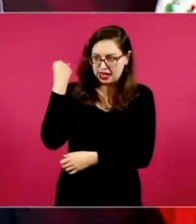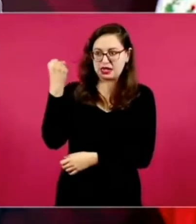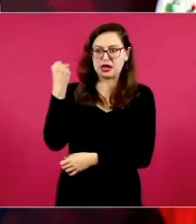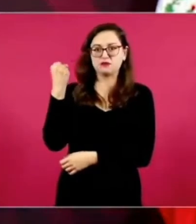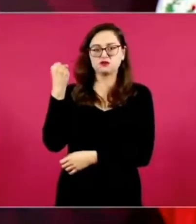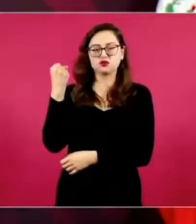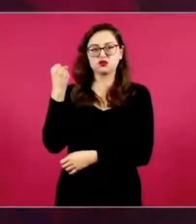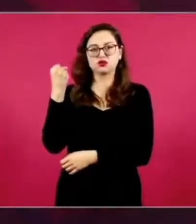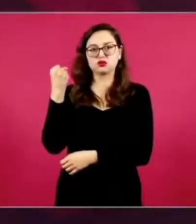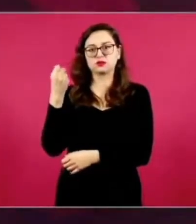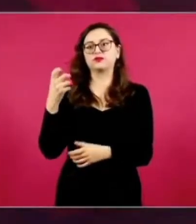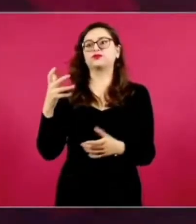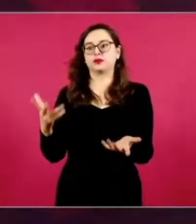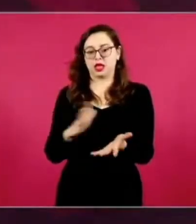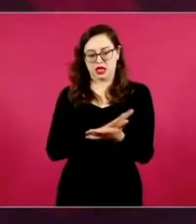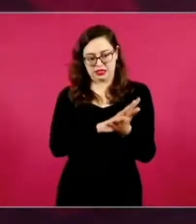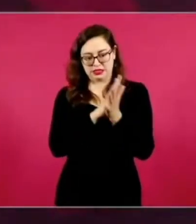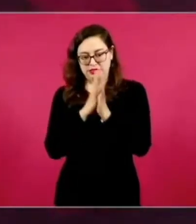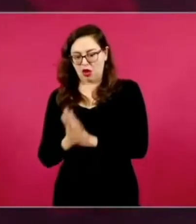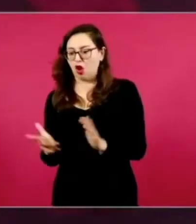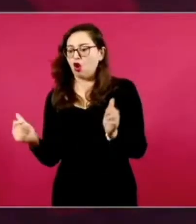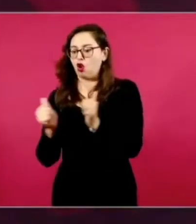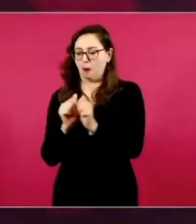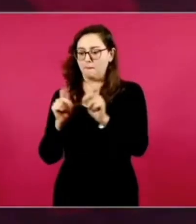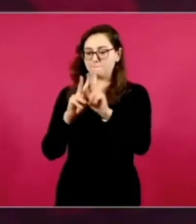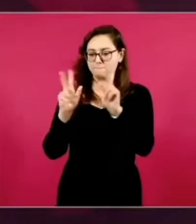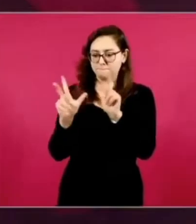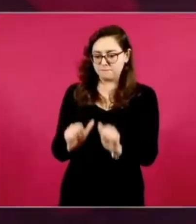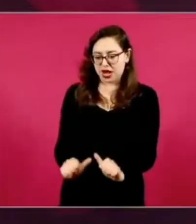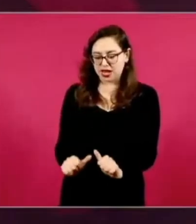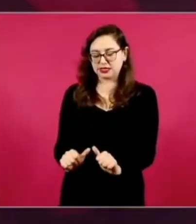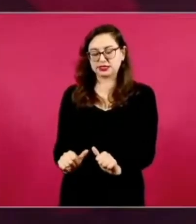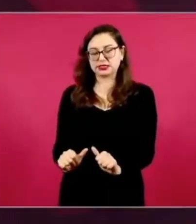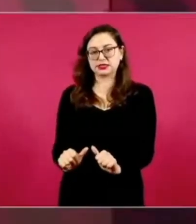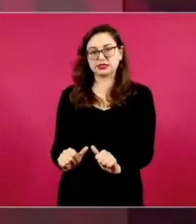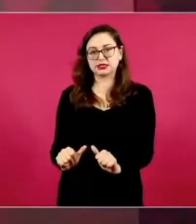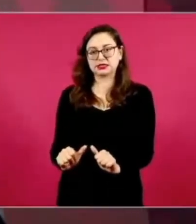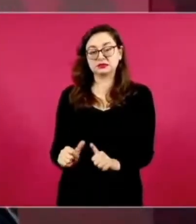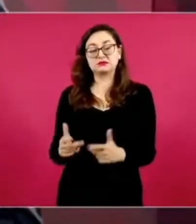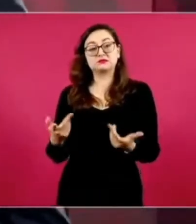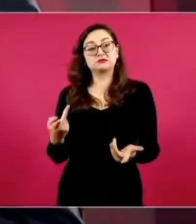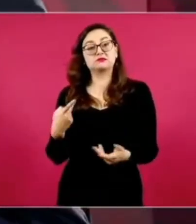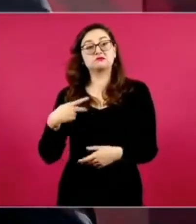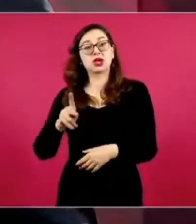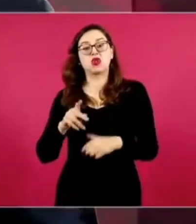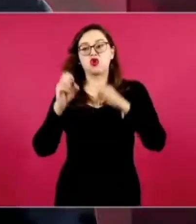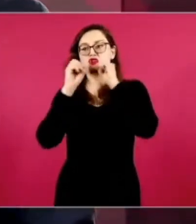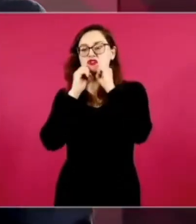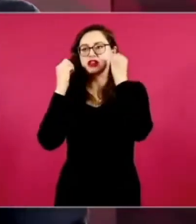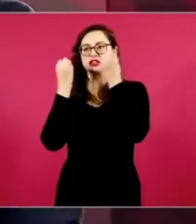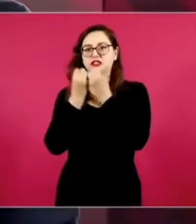en la vía nuestra siguen todavía aferrados